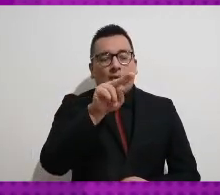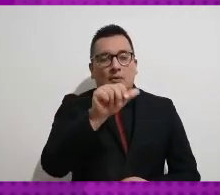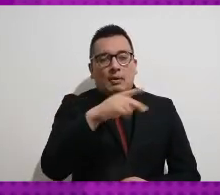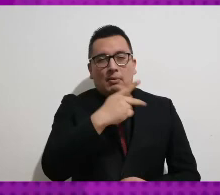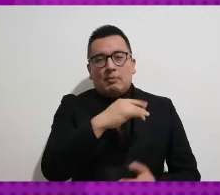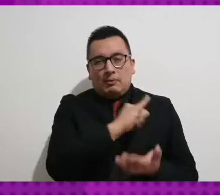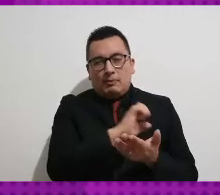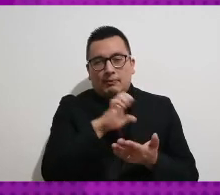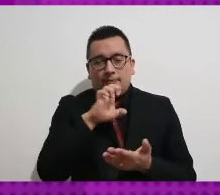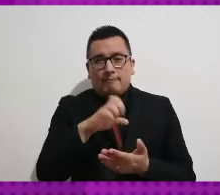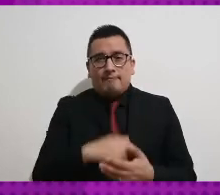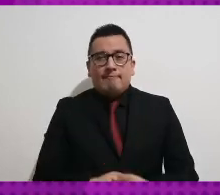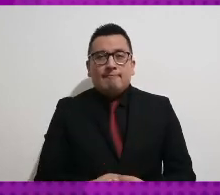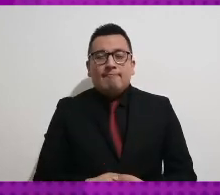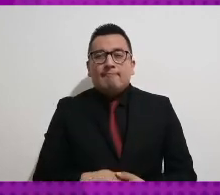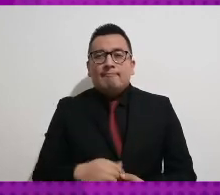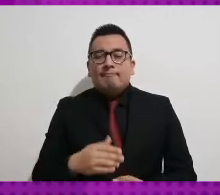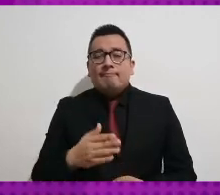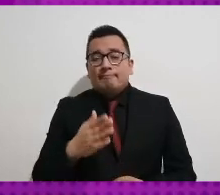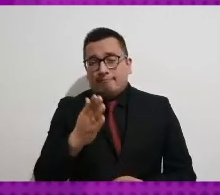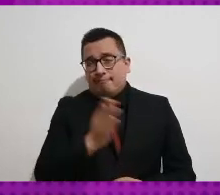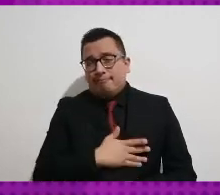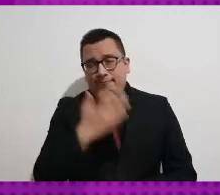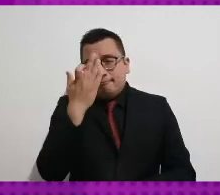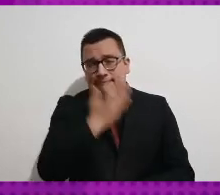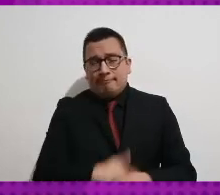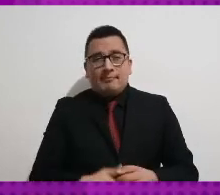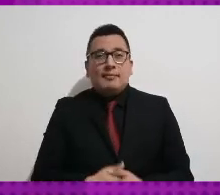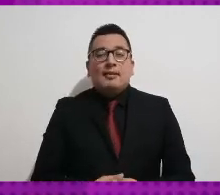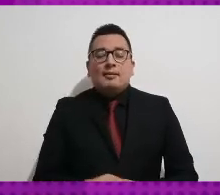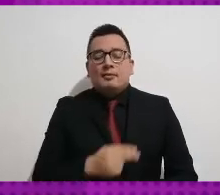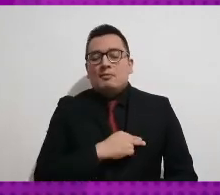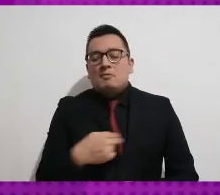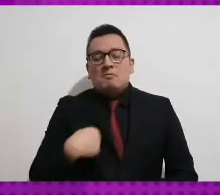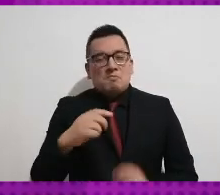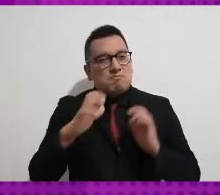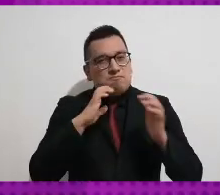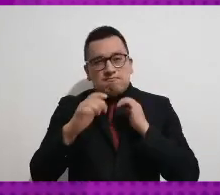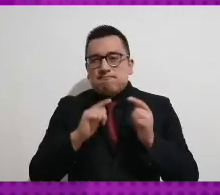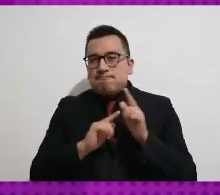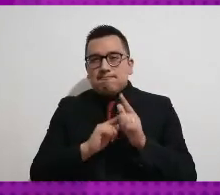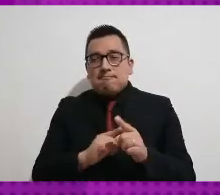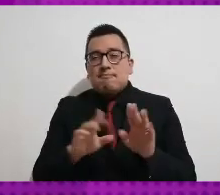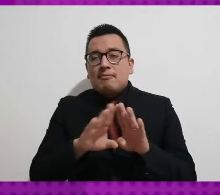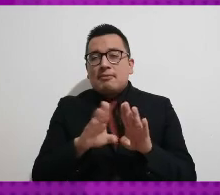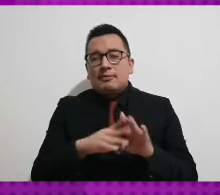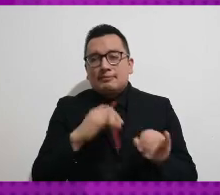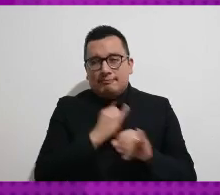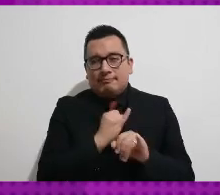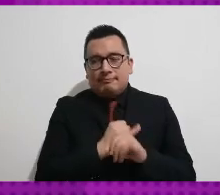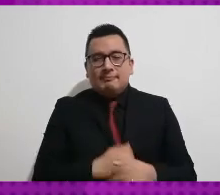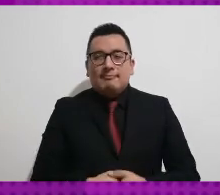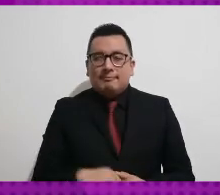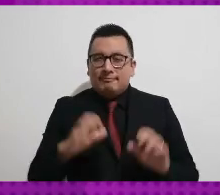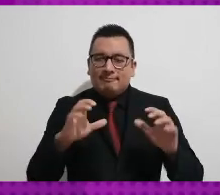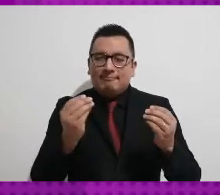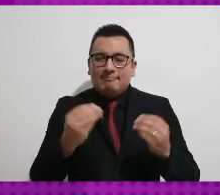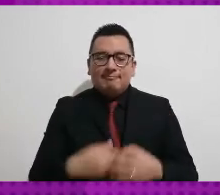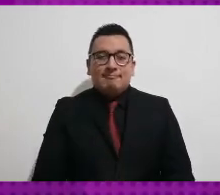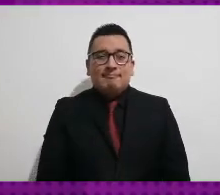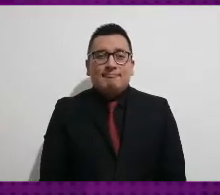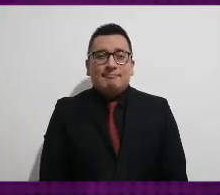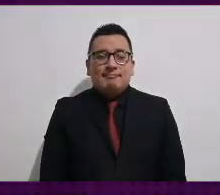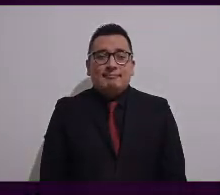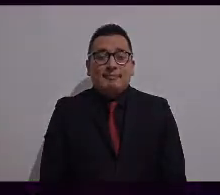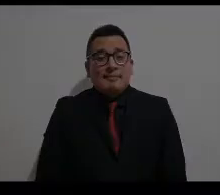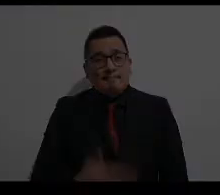institucional del Instituto Electoral de Coahuila. Pase usted una excelente tarde y estamos en comunicación con usted a través de nuestras redes sociales. Cuídese